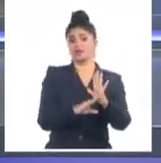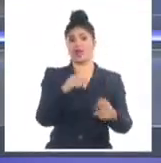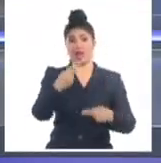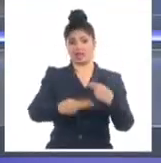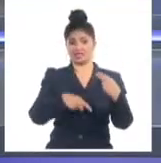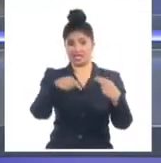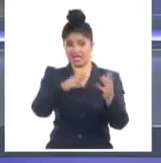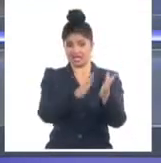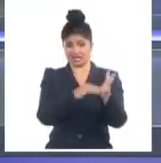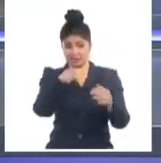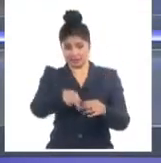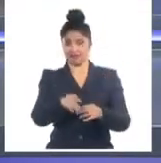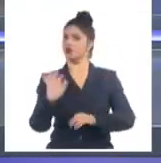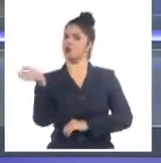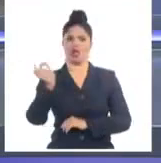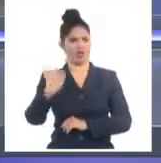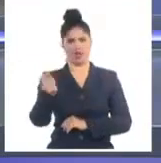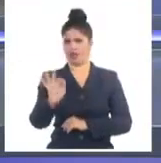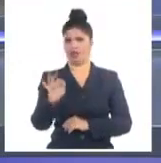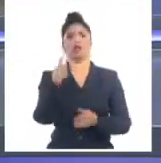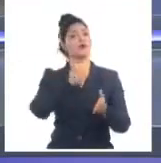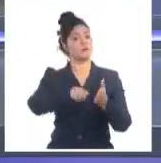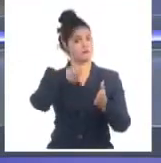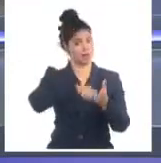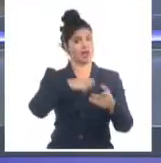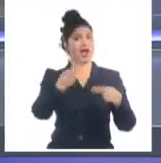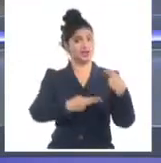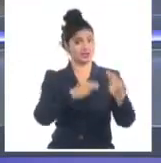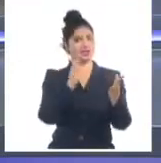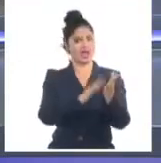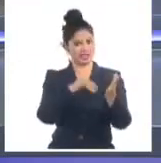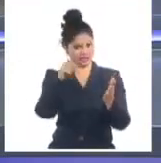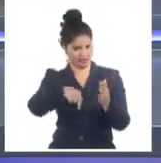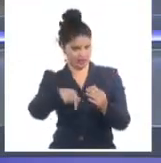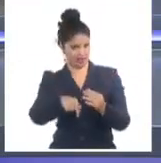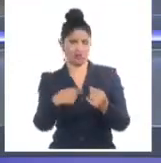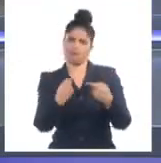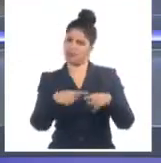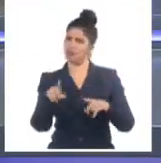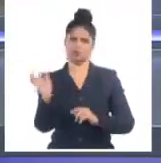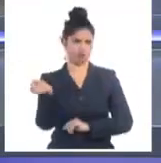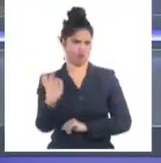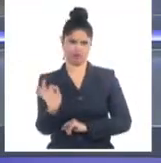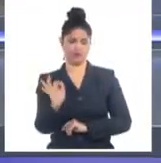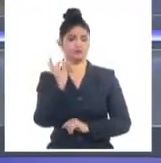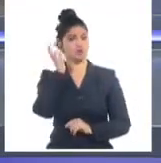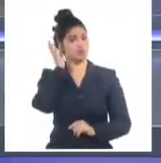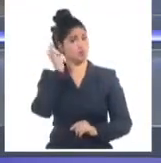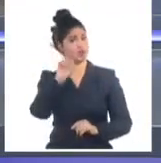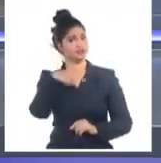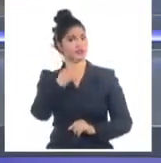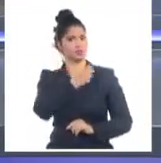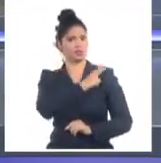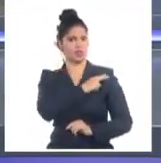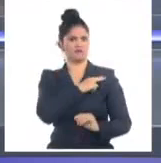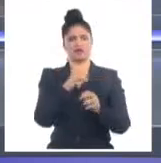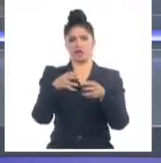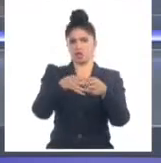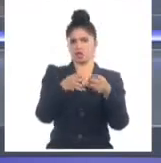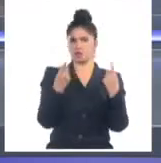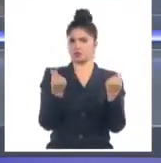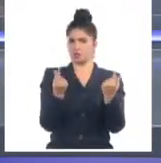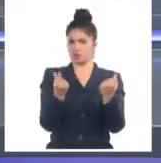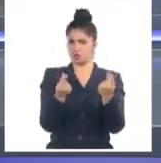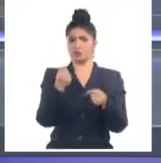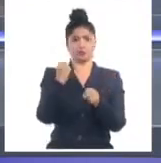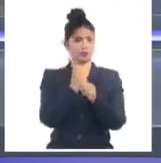partir del 1 de febrero, como estaba previsto. Granadillo de la Torre, quien también es la segunda jefa del grupo económico que ha trabajado en las proyecciones